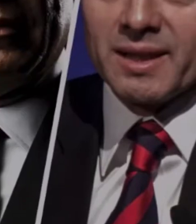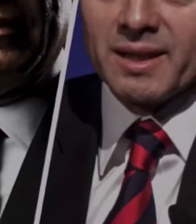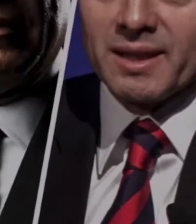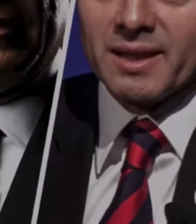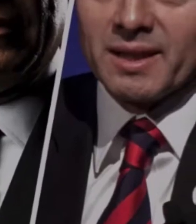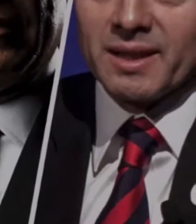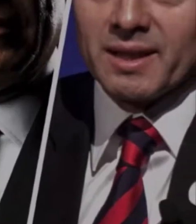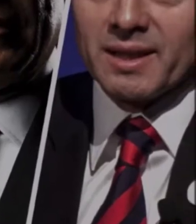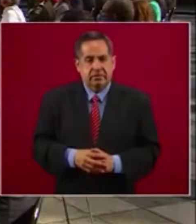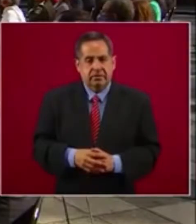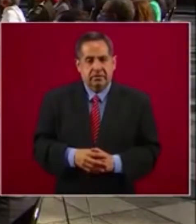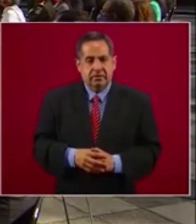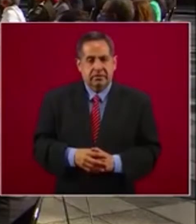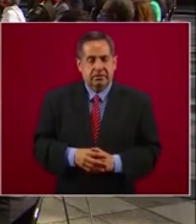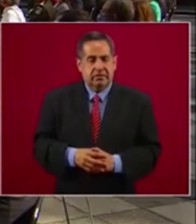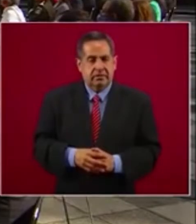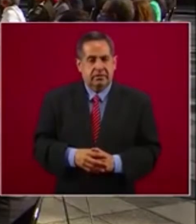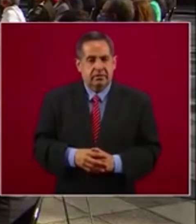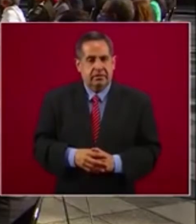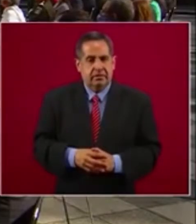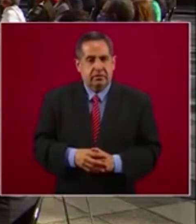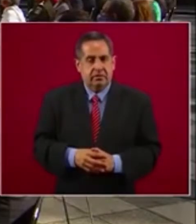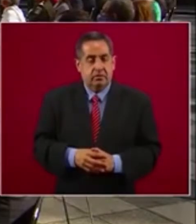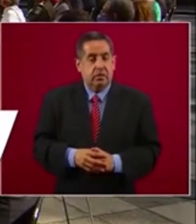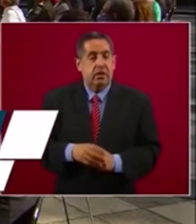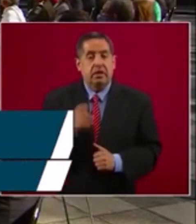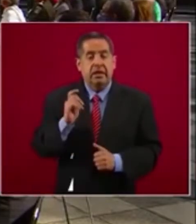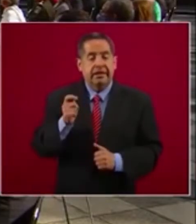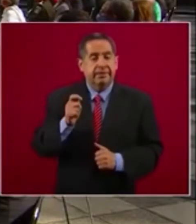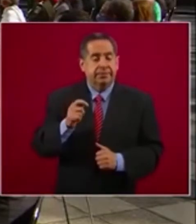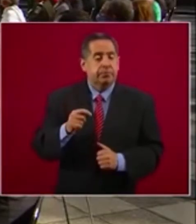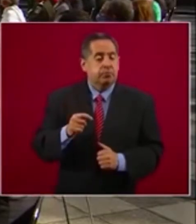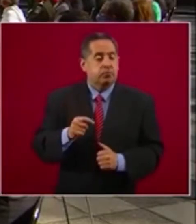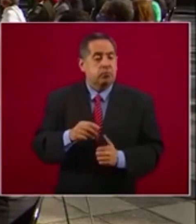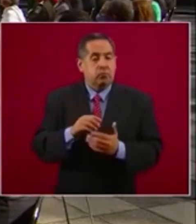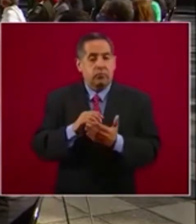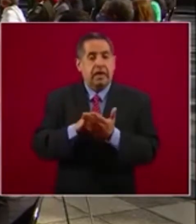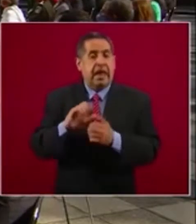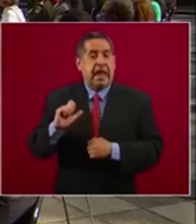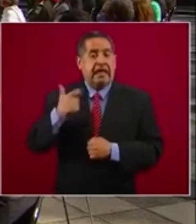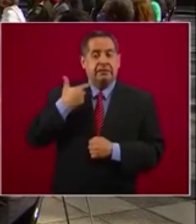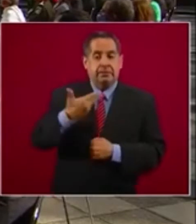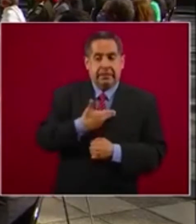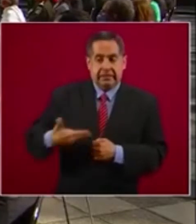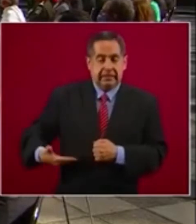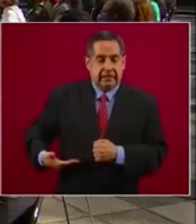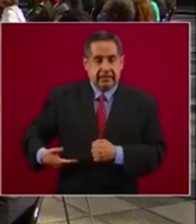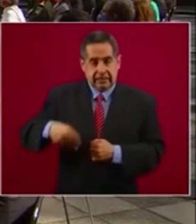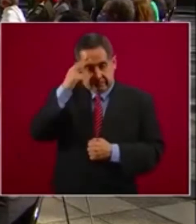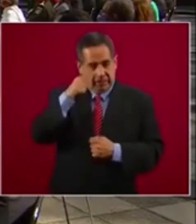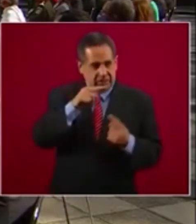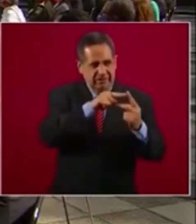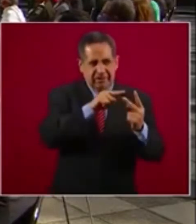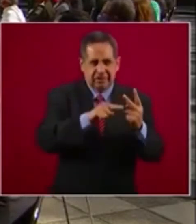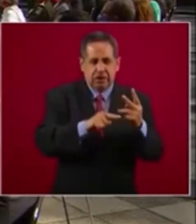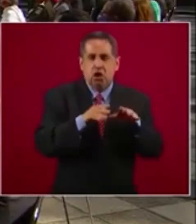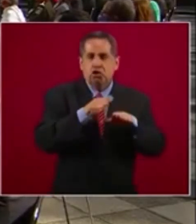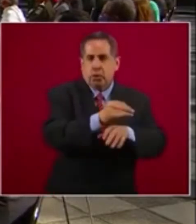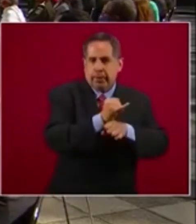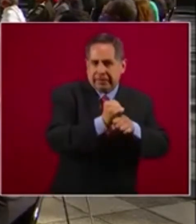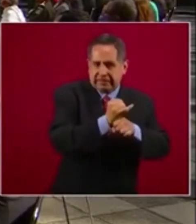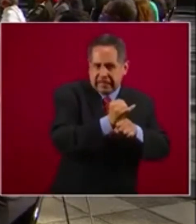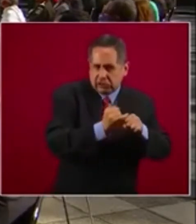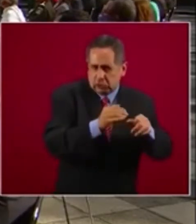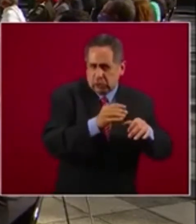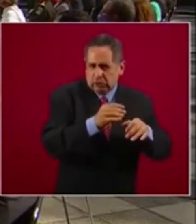expresidentes están implicados ex presidentes de la república he